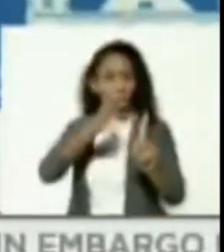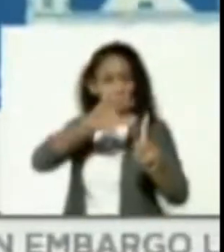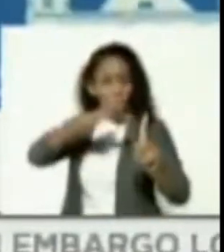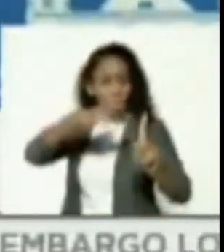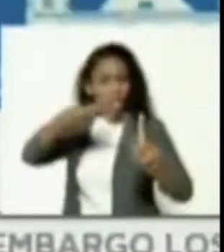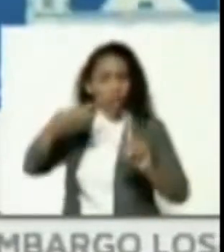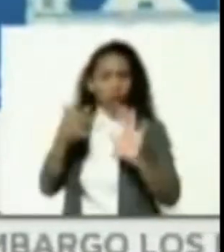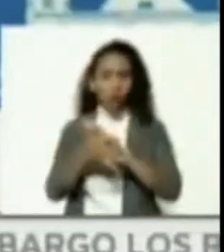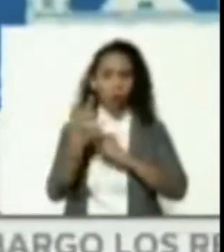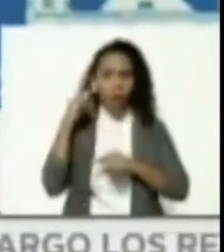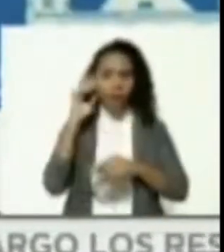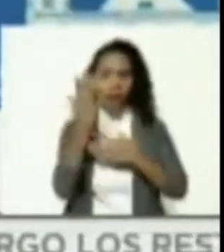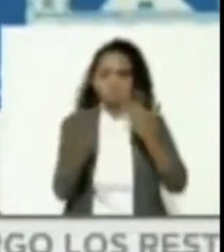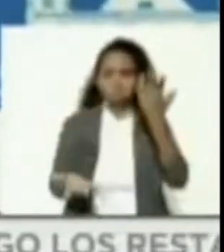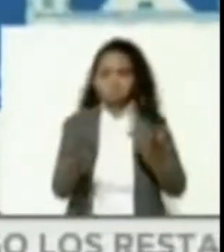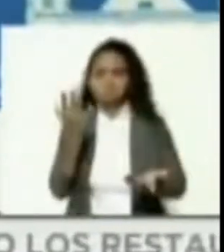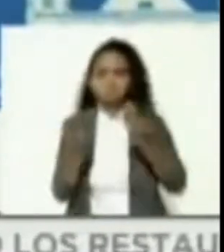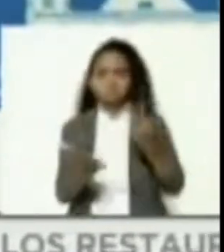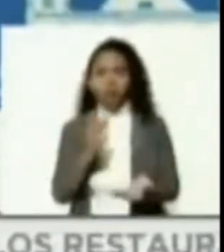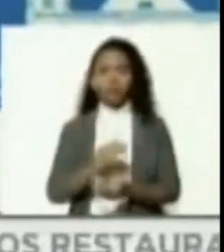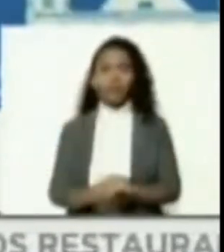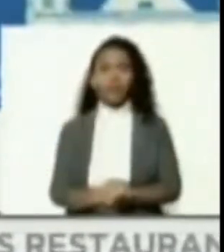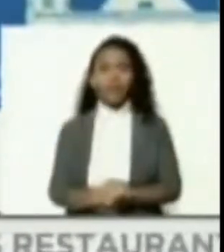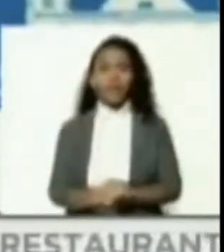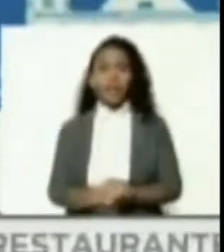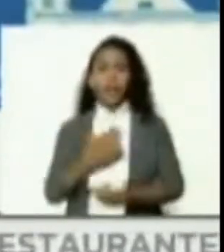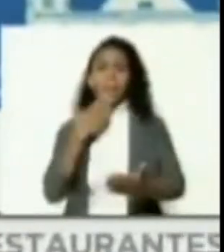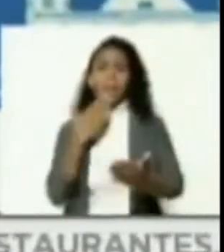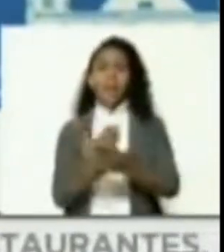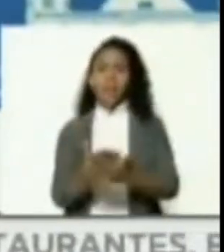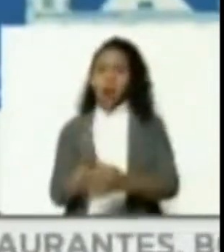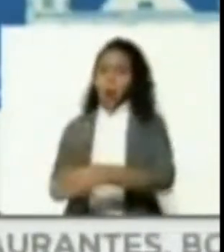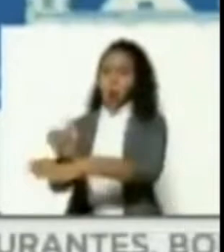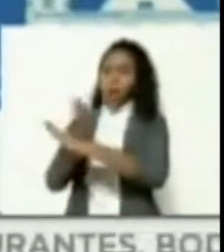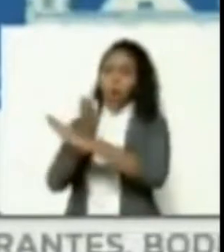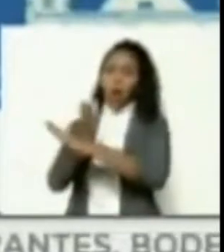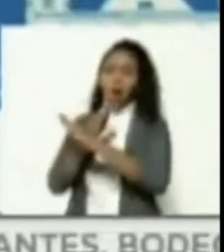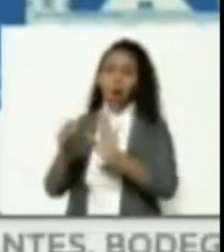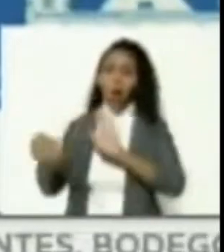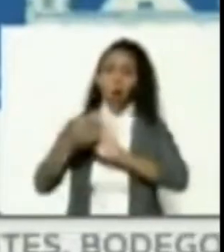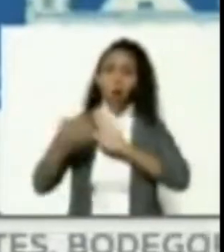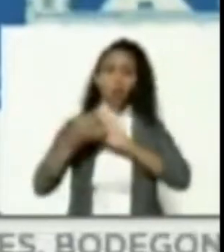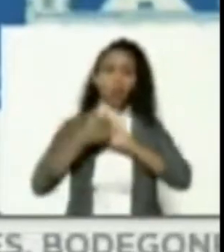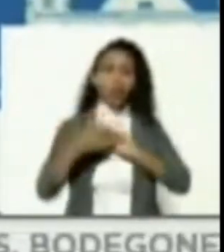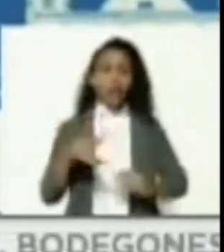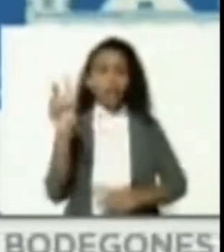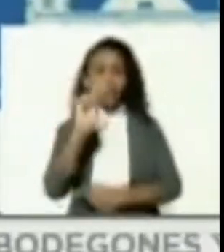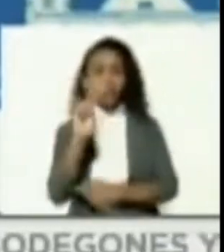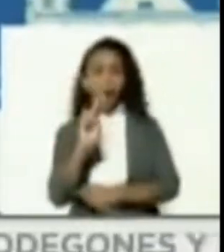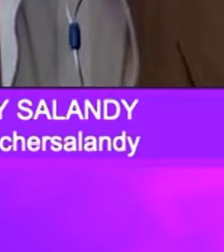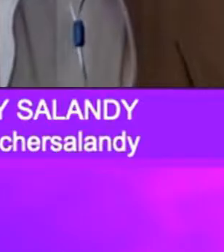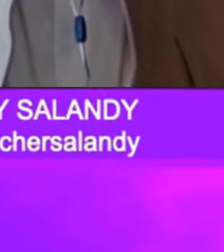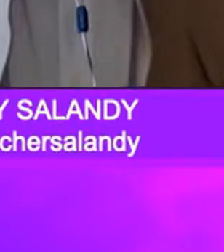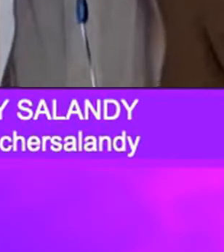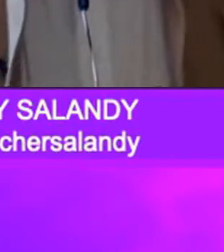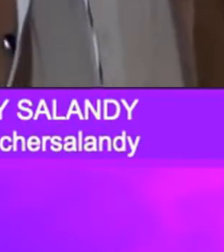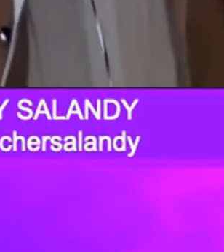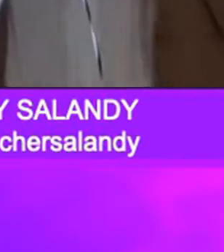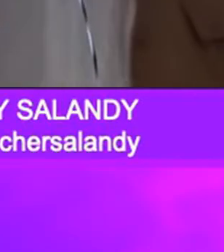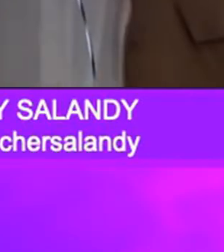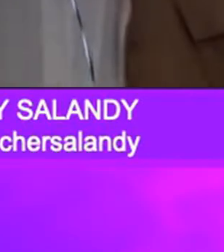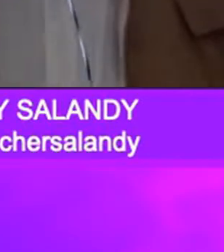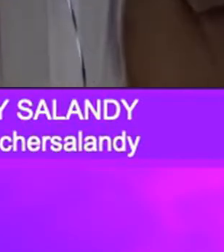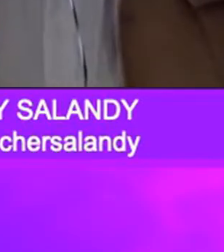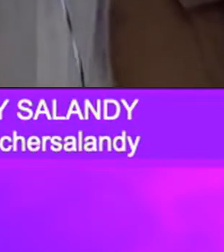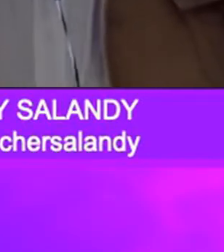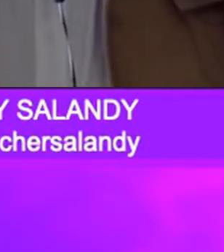perversos de desestabilización, de pedir un bloqueo criminal contra Venezuela, sin importarle... ¡Ay, bendito sea